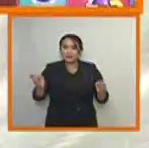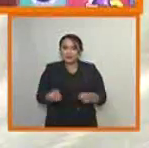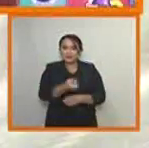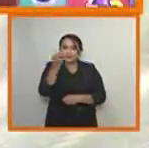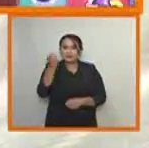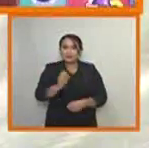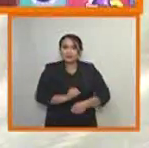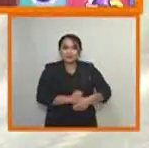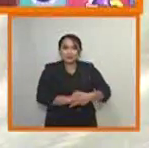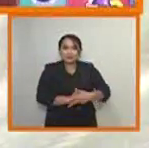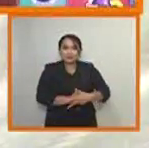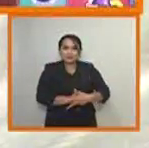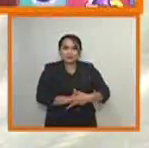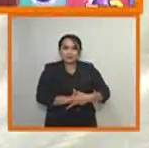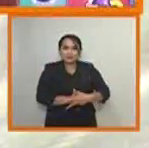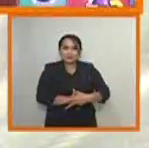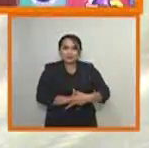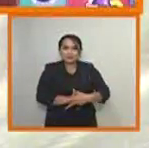seleccionado.